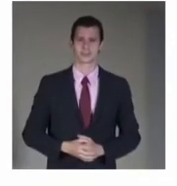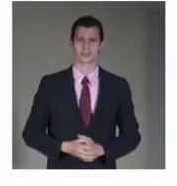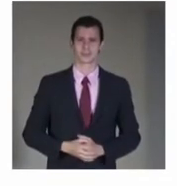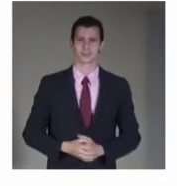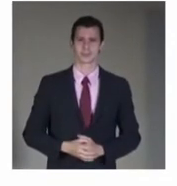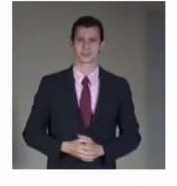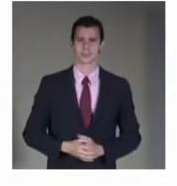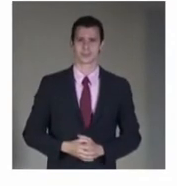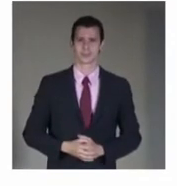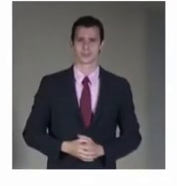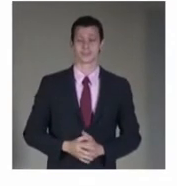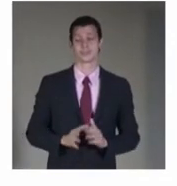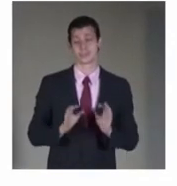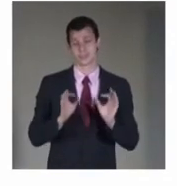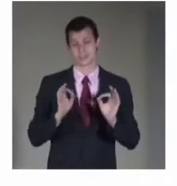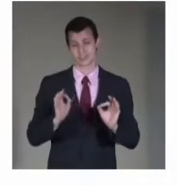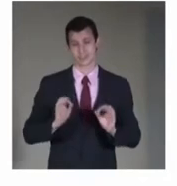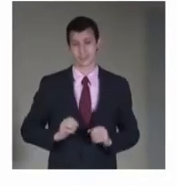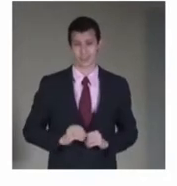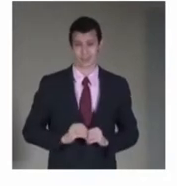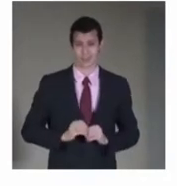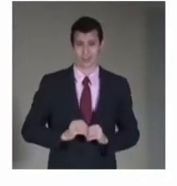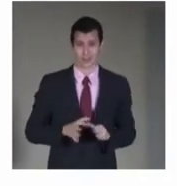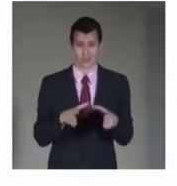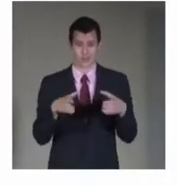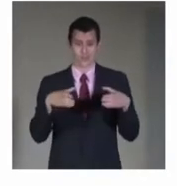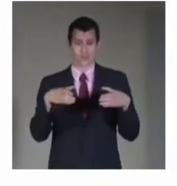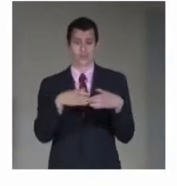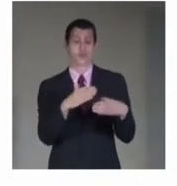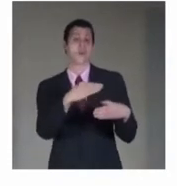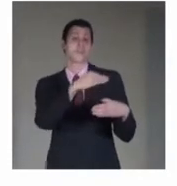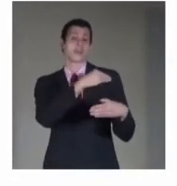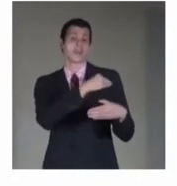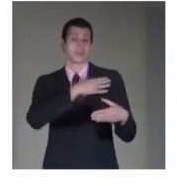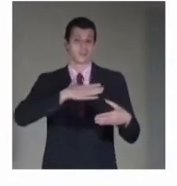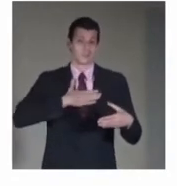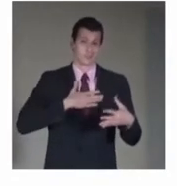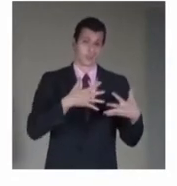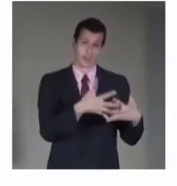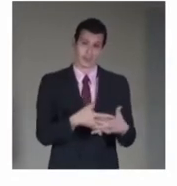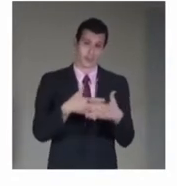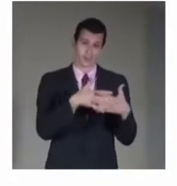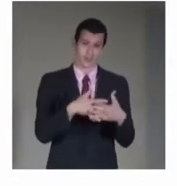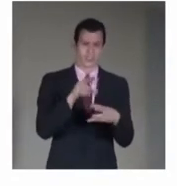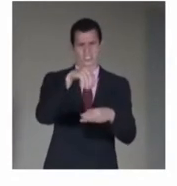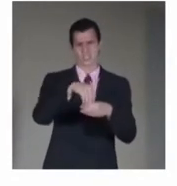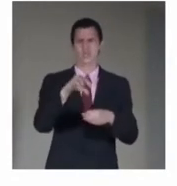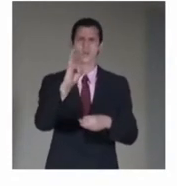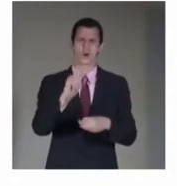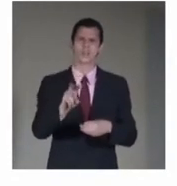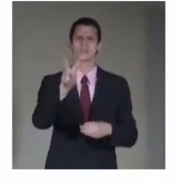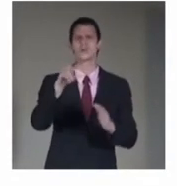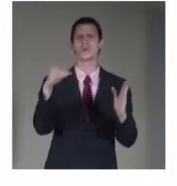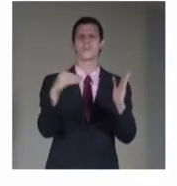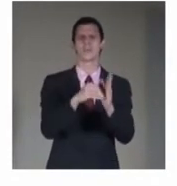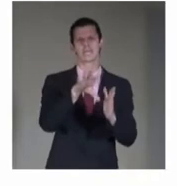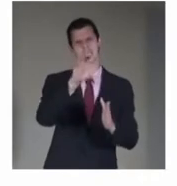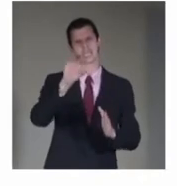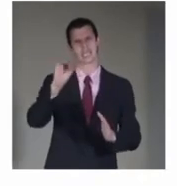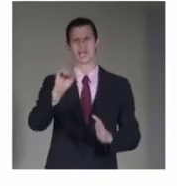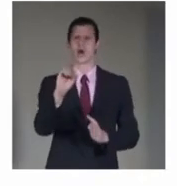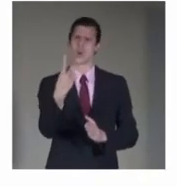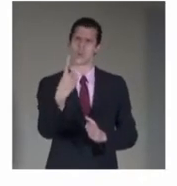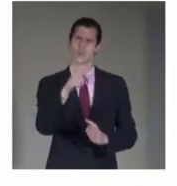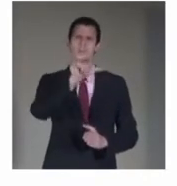esta fuerza espacial consta de dos ya acaba de crear 2.500 una personas opera